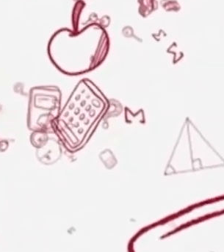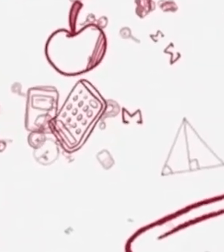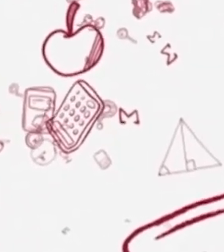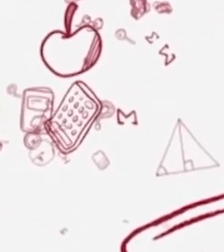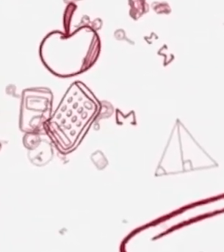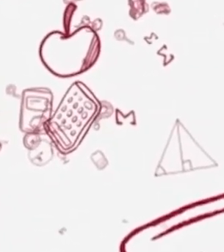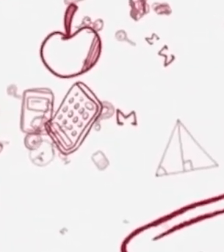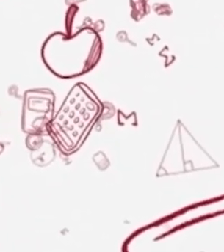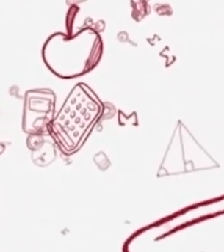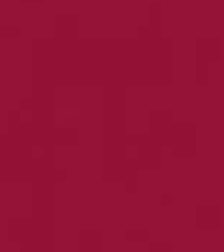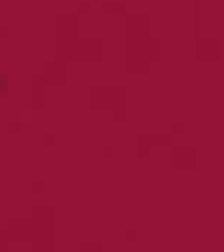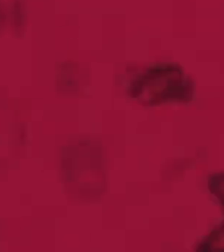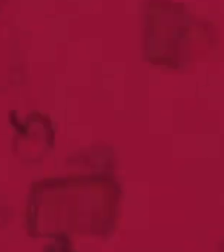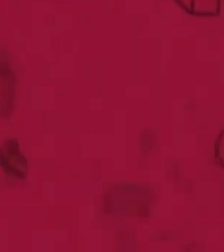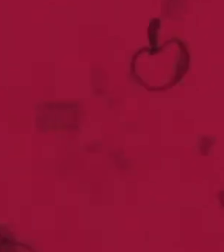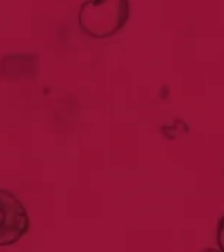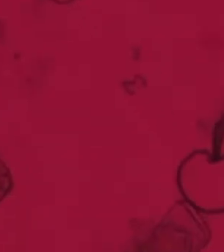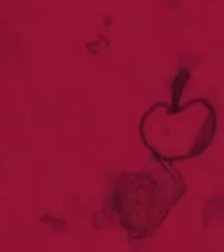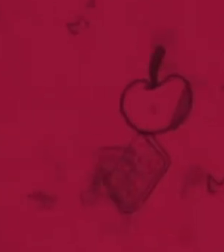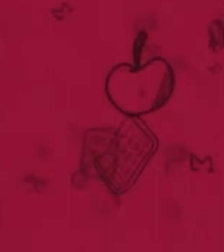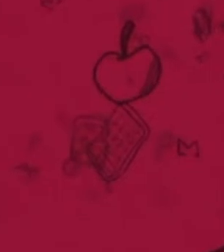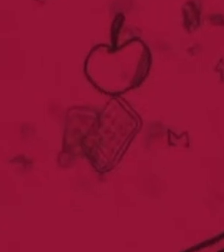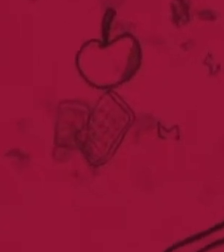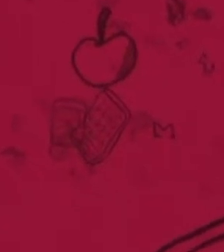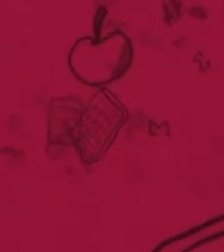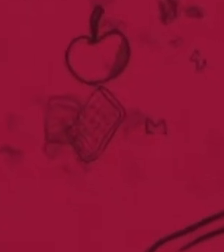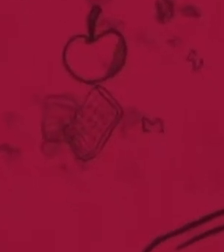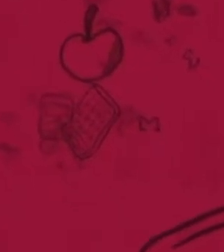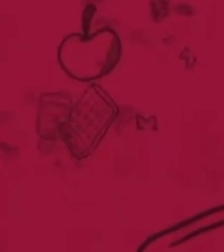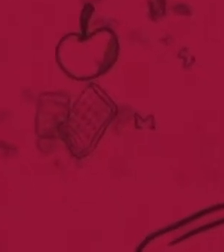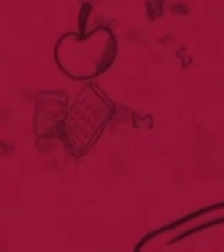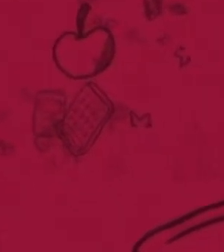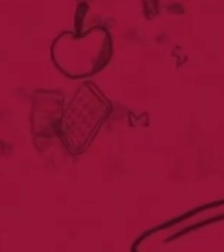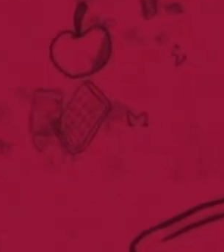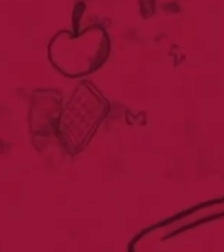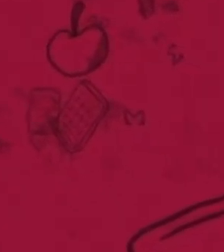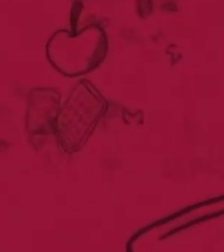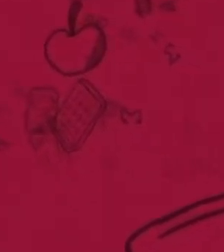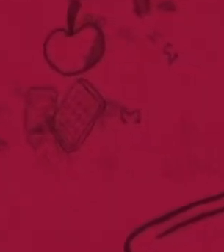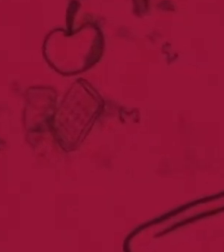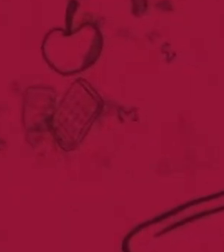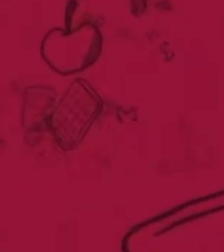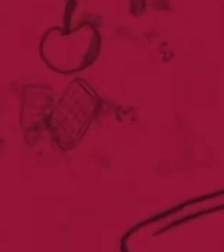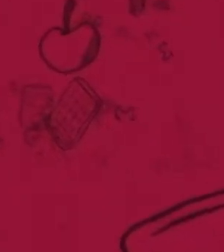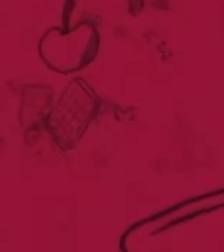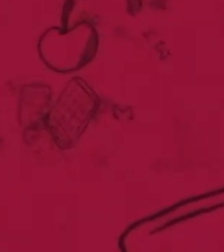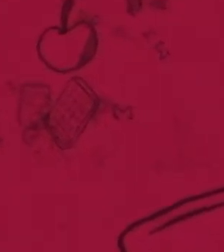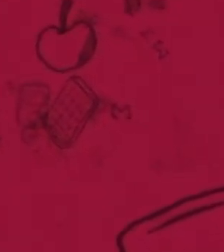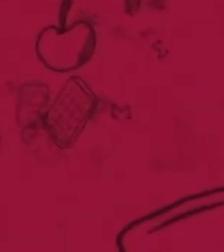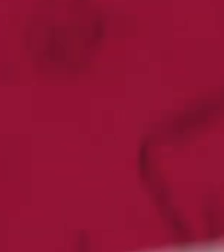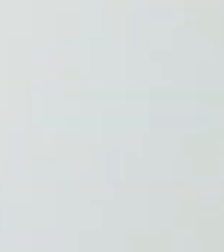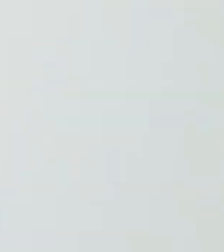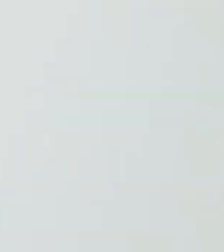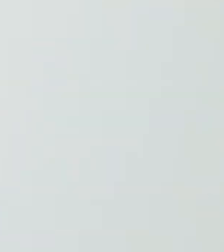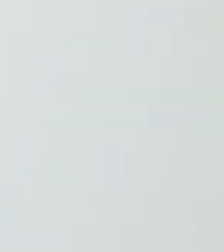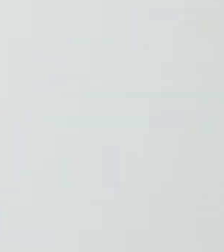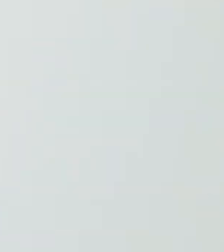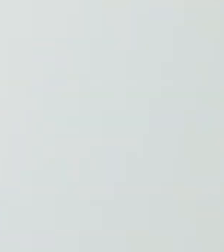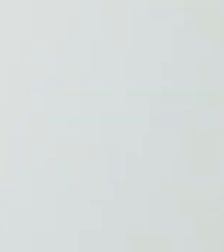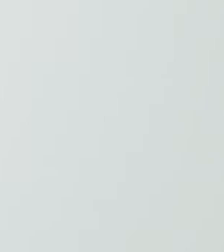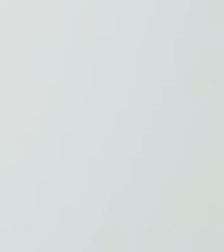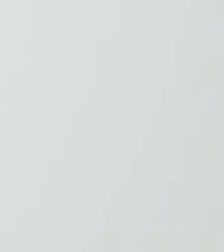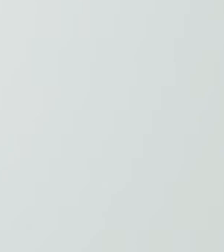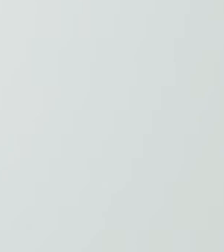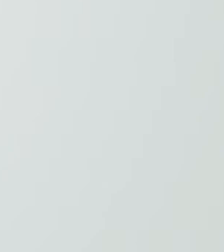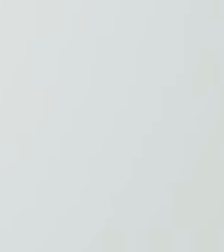Vocación por la enseñanza. Nuevas herramientas para grandes logros en la educación. Esto es De